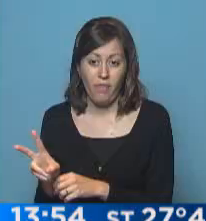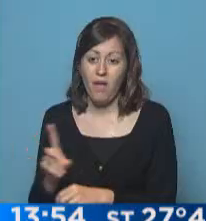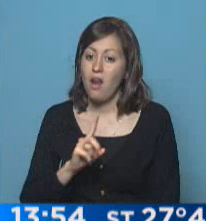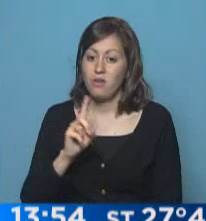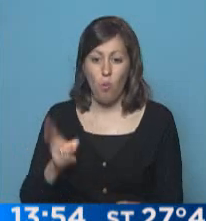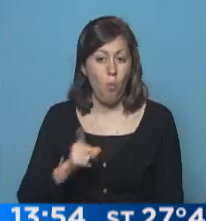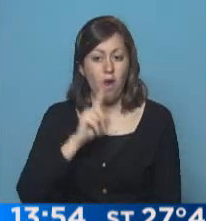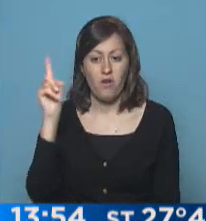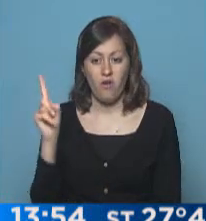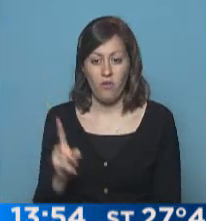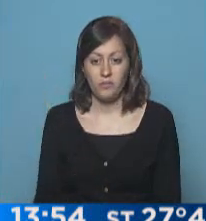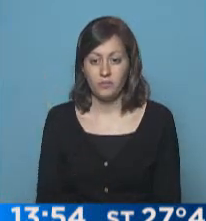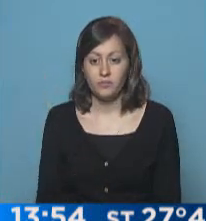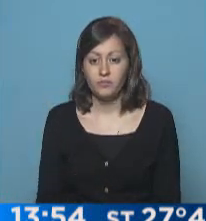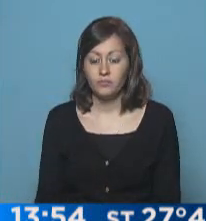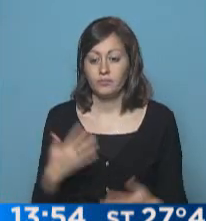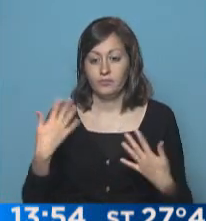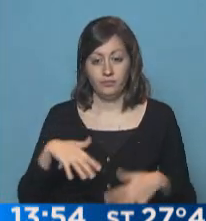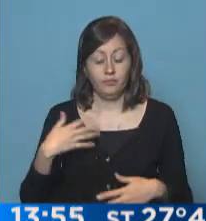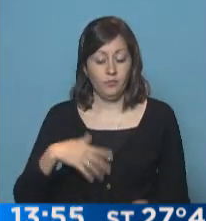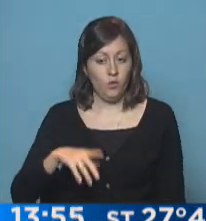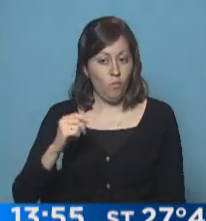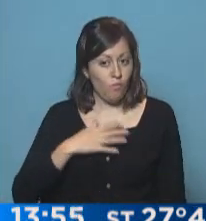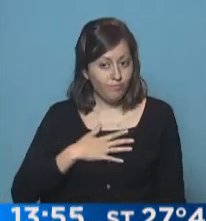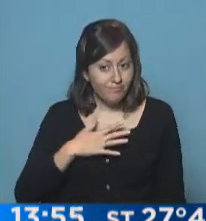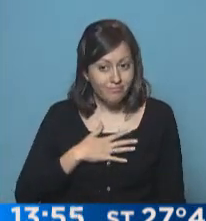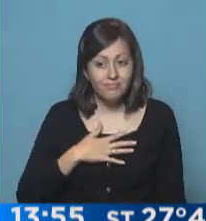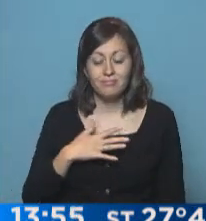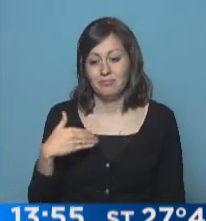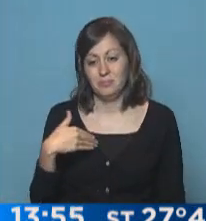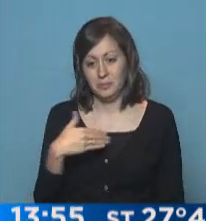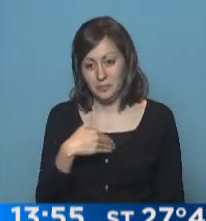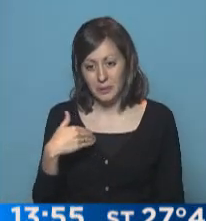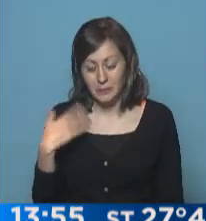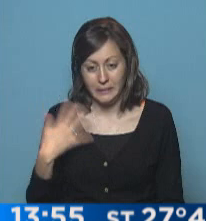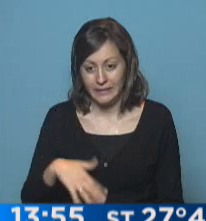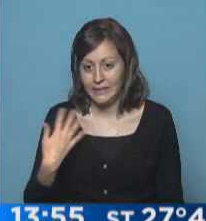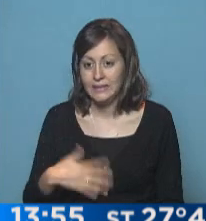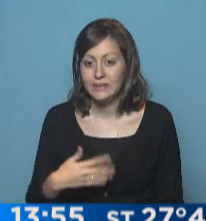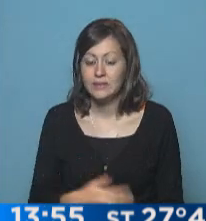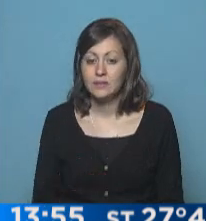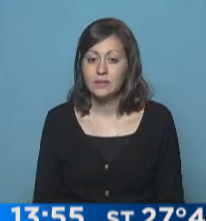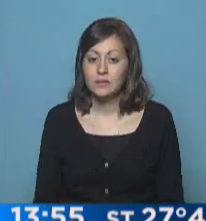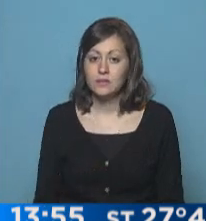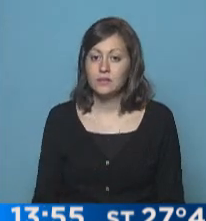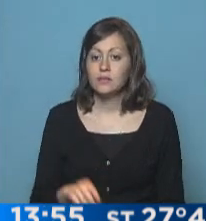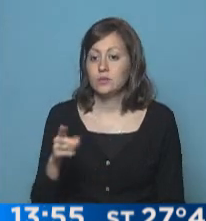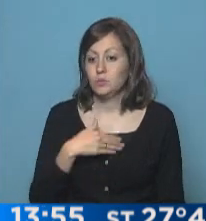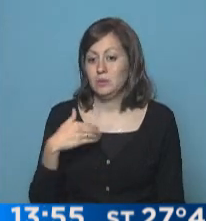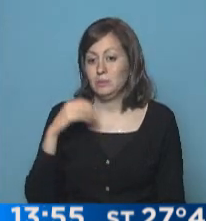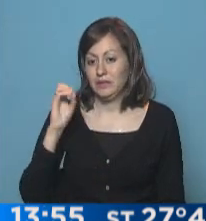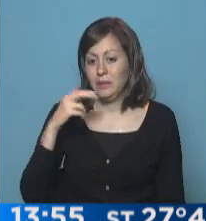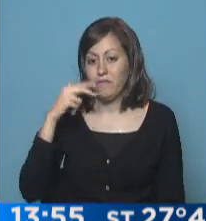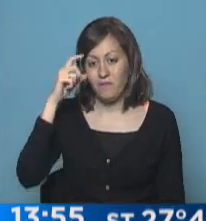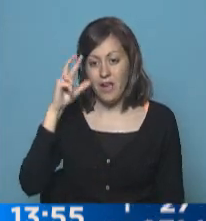hecho Bueno muy duro el caso de Matías el testimonio de la mamá Verónica uno espera atención